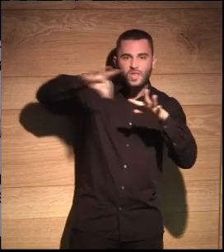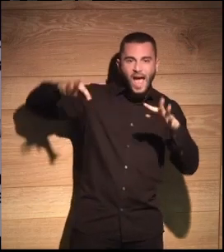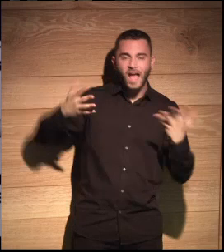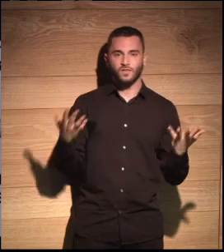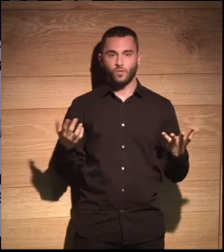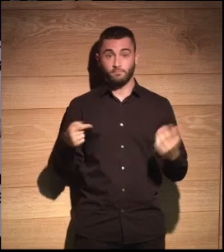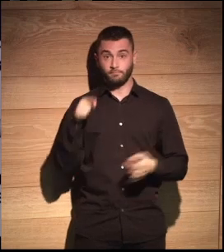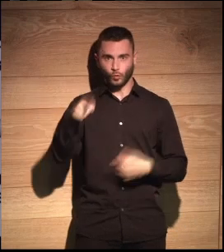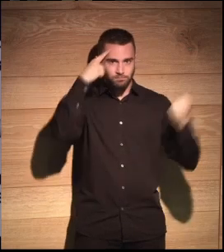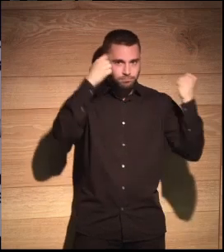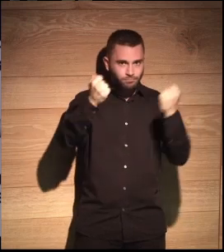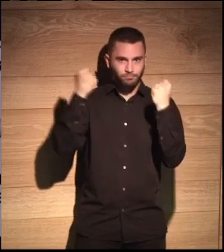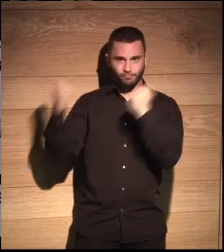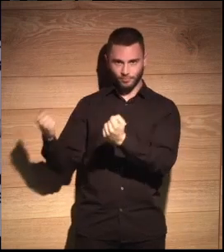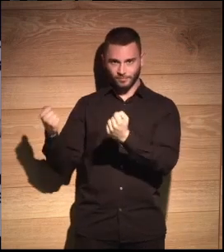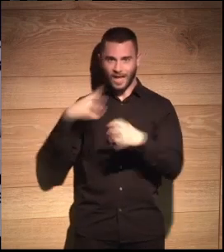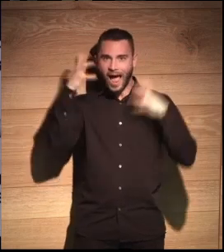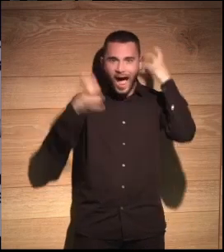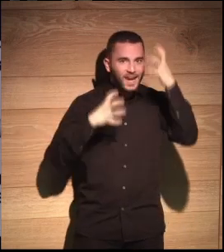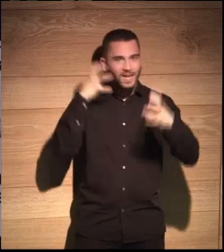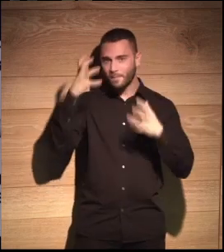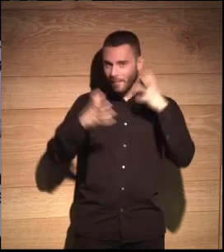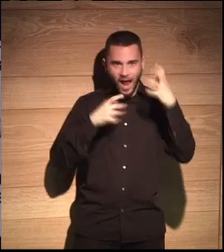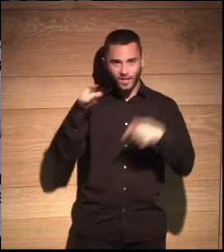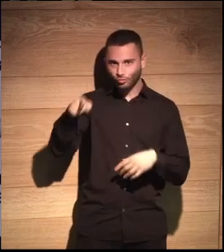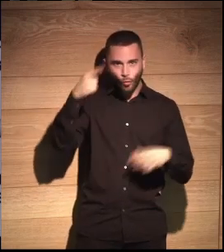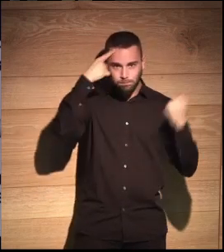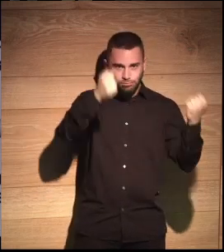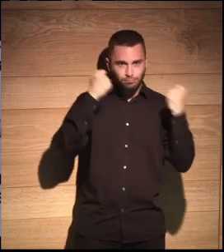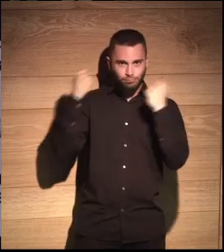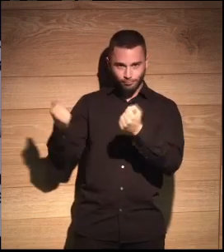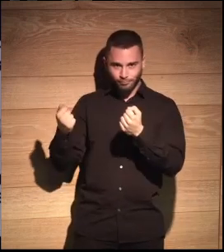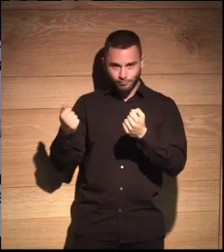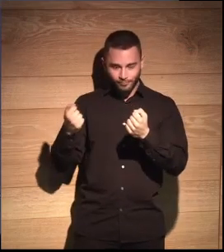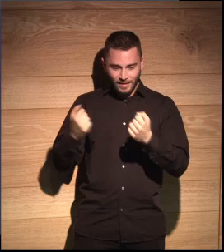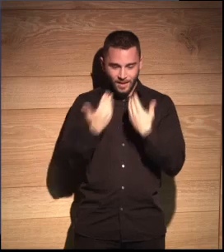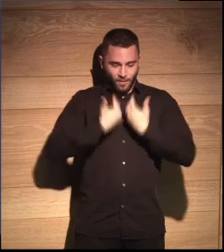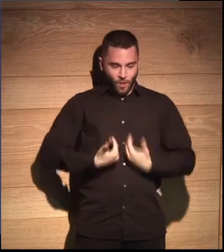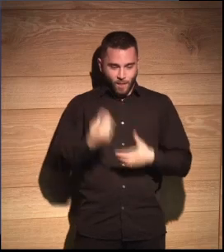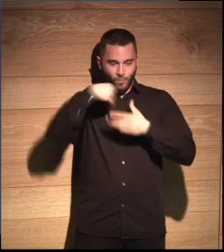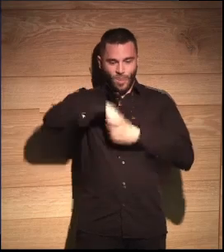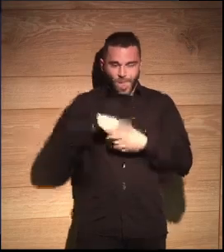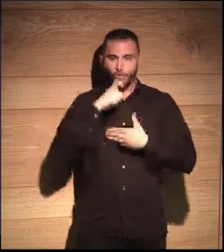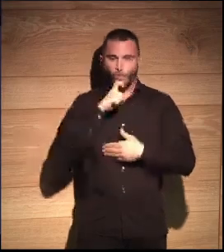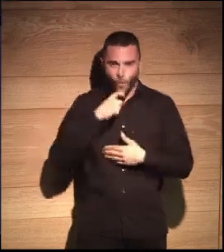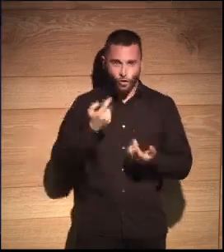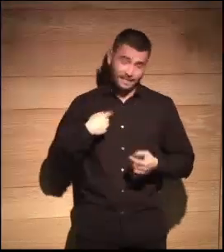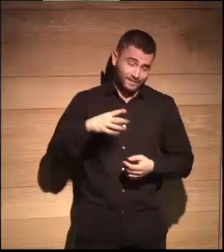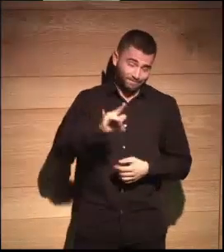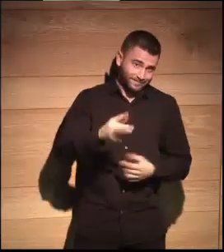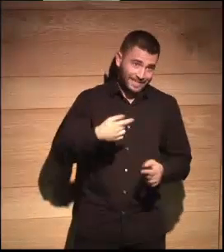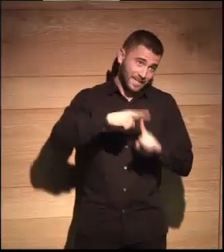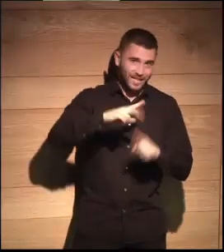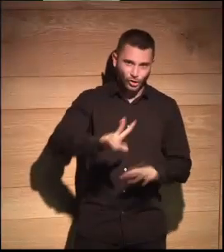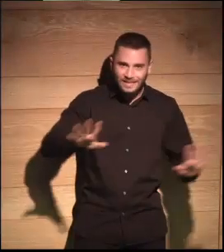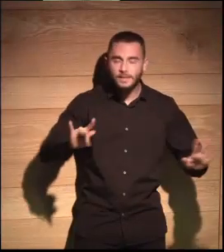un máster en composición, sí. Animal, anatomía. Pelos y escamas. Nivel 2. Y bueno, esta